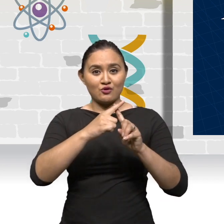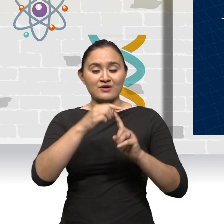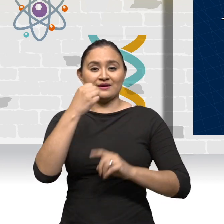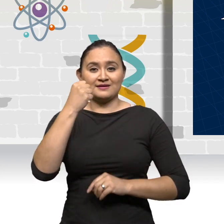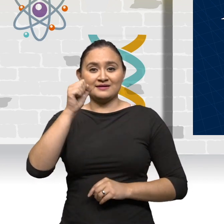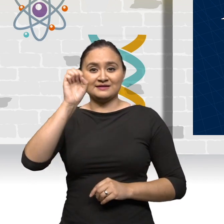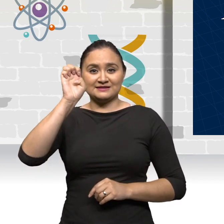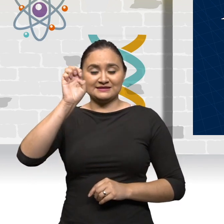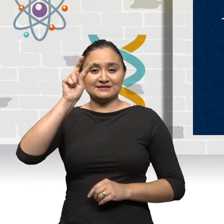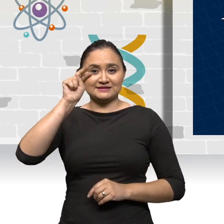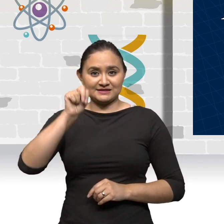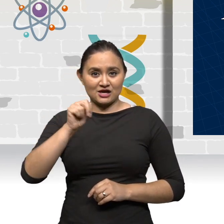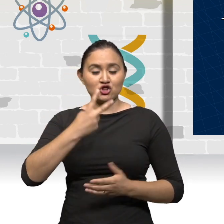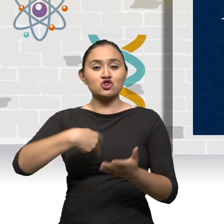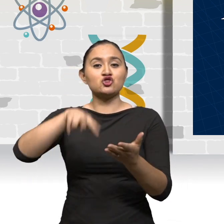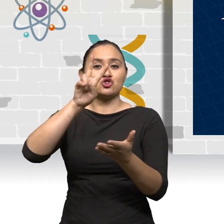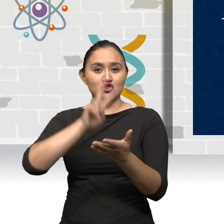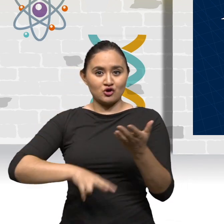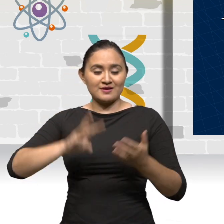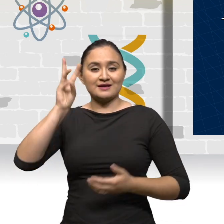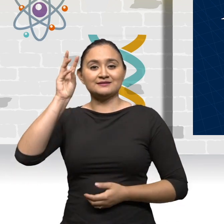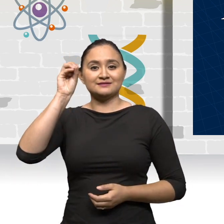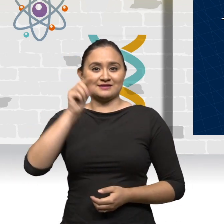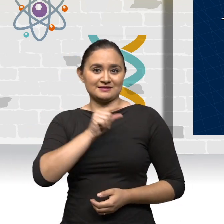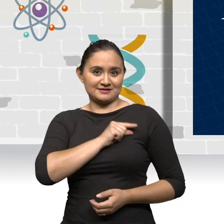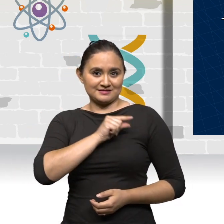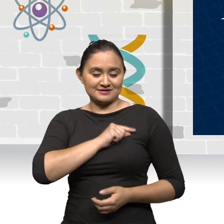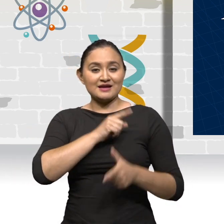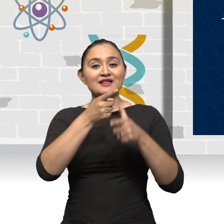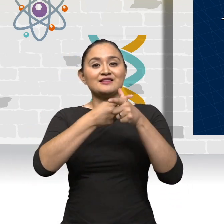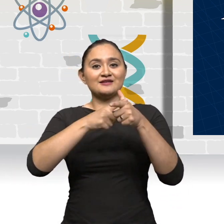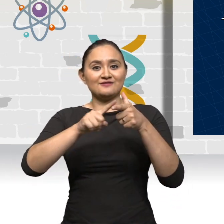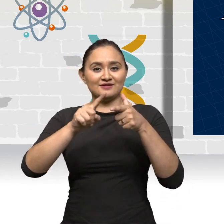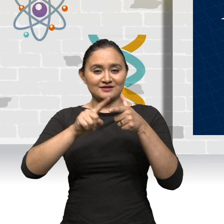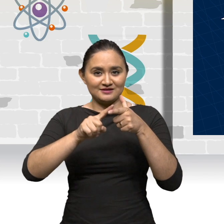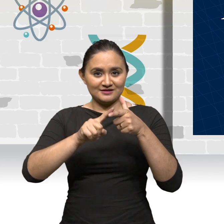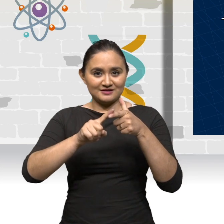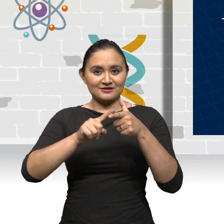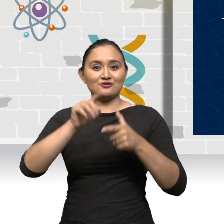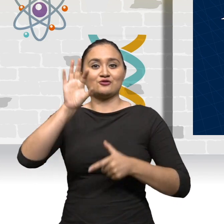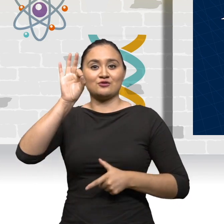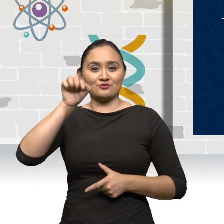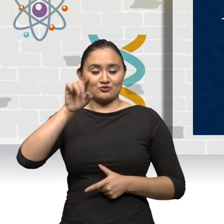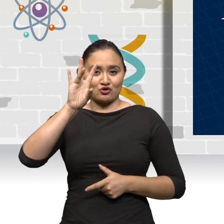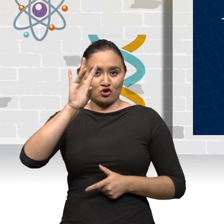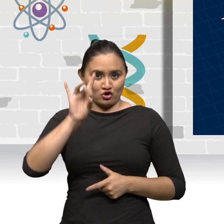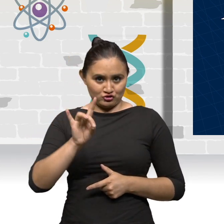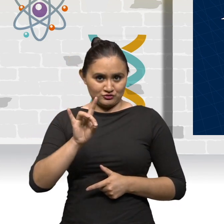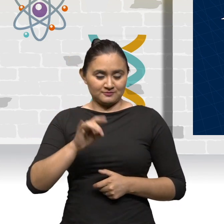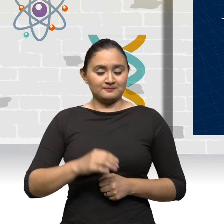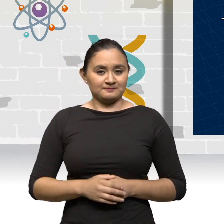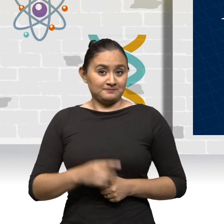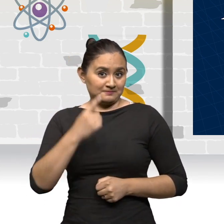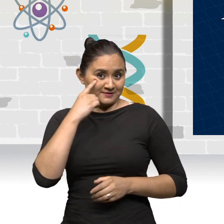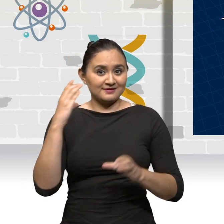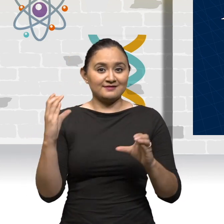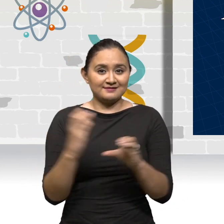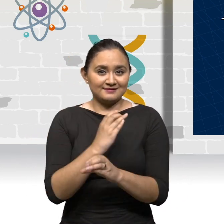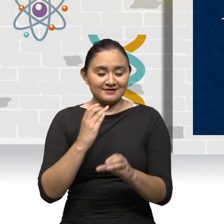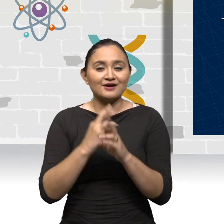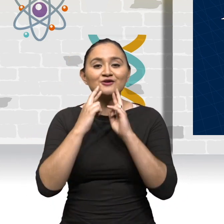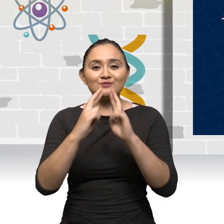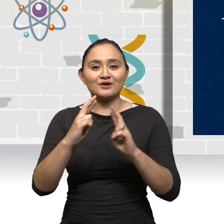por el seno doble de 60 grados dividido entre 9,8 metros sobre segundo al cuadrado. Realizando los